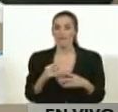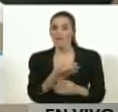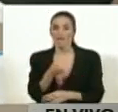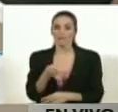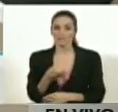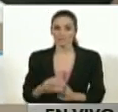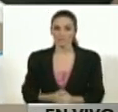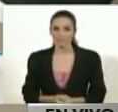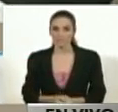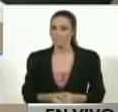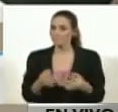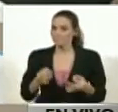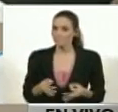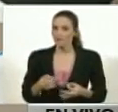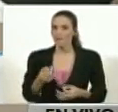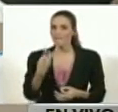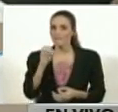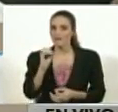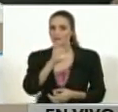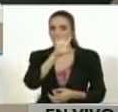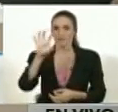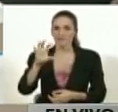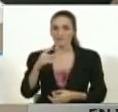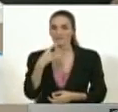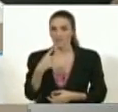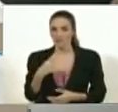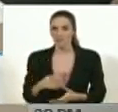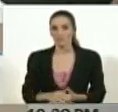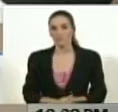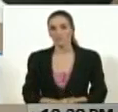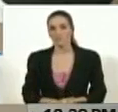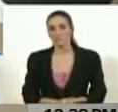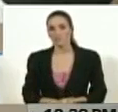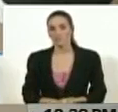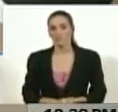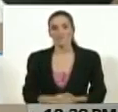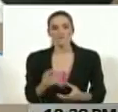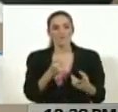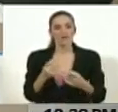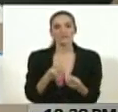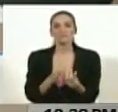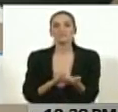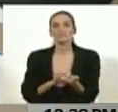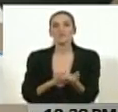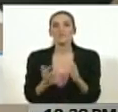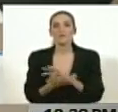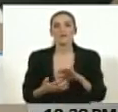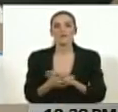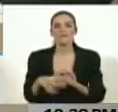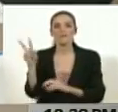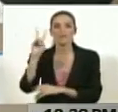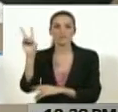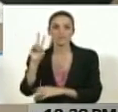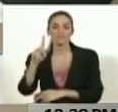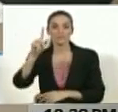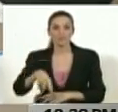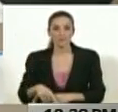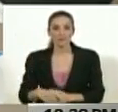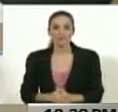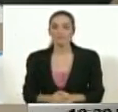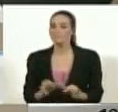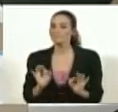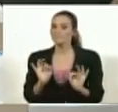cuando precisamente hubo 20 países que se manifestaron para la búsca de soluciones a la Cris venezolana y también que me